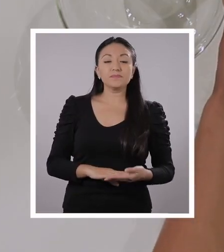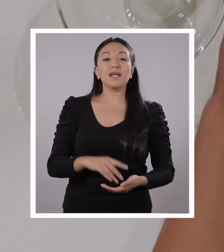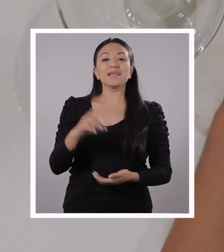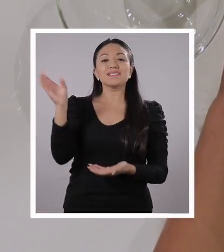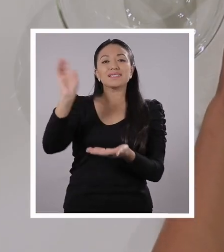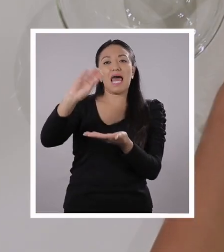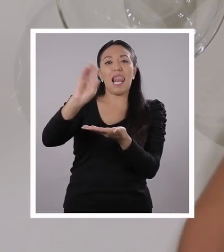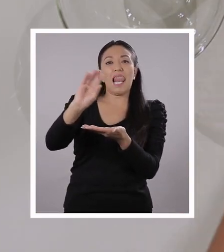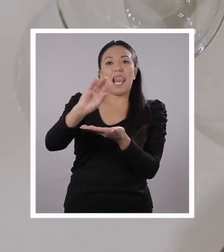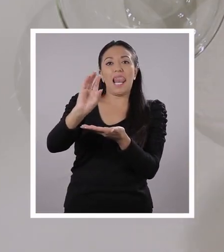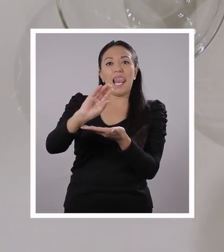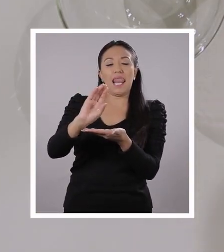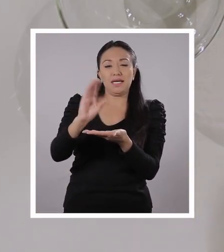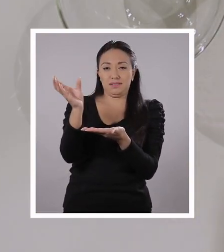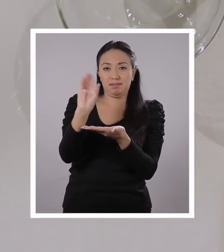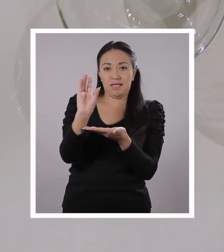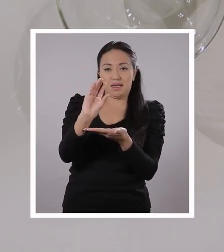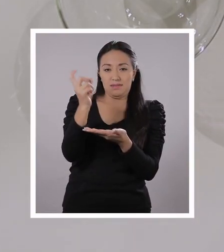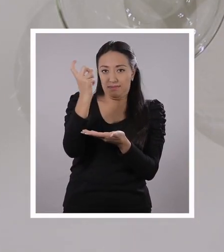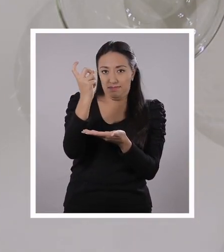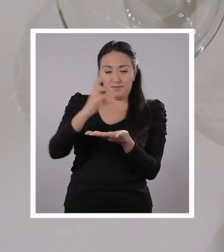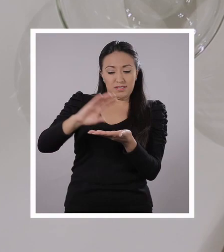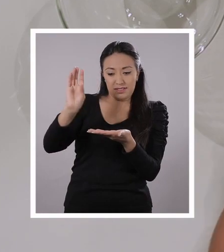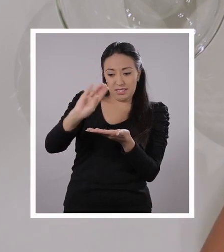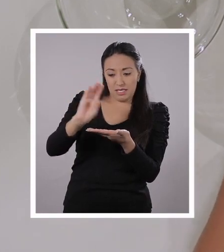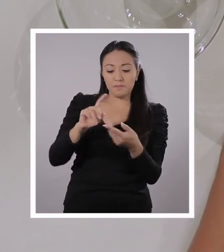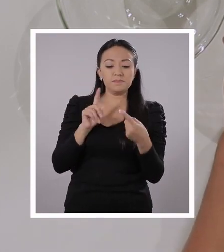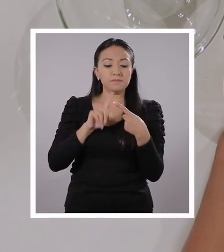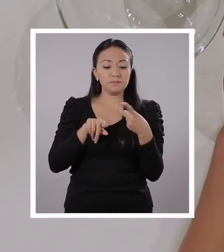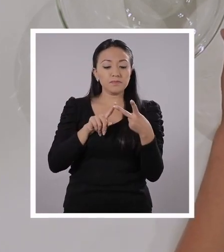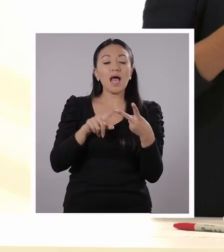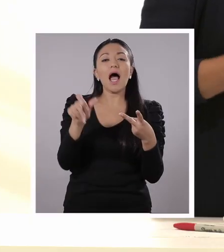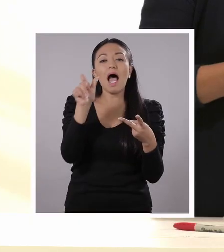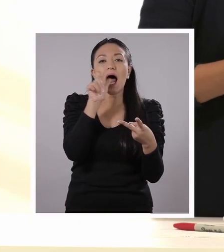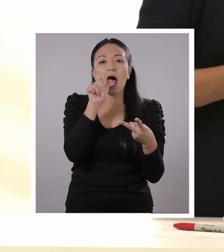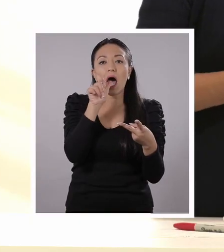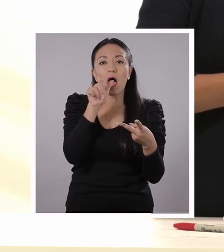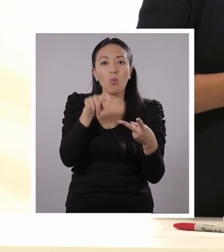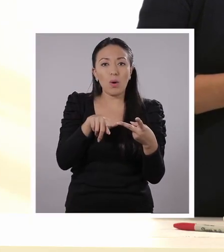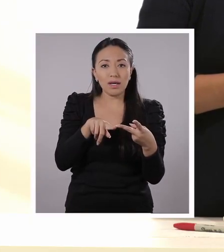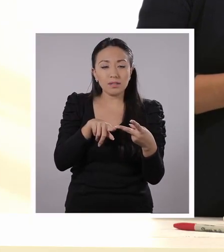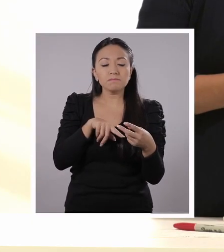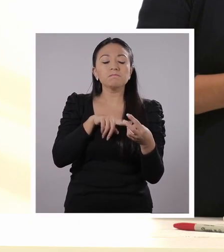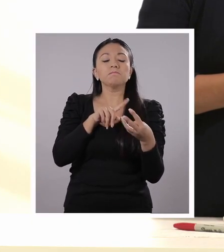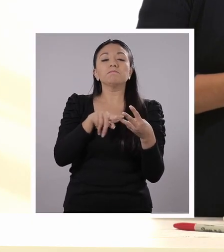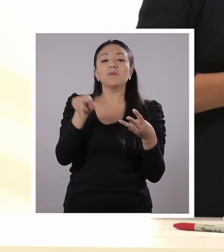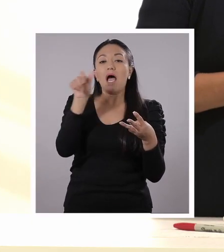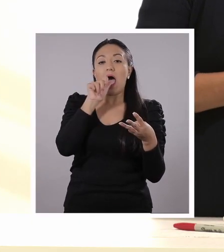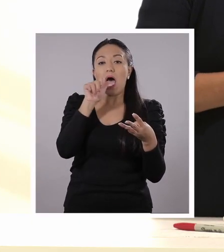Uh-huh. Necesitamos sal. ¡Sal! ¡Wow! Agua.